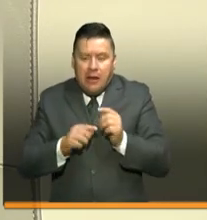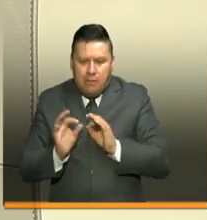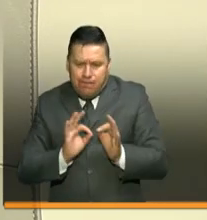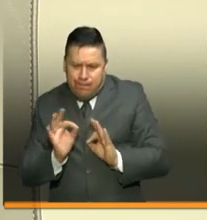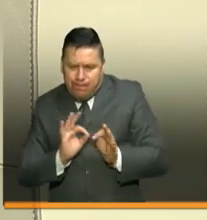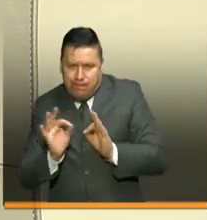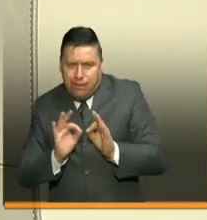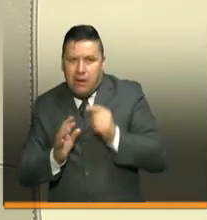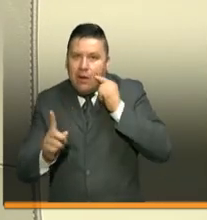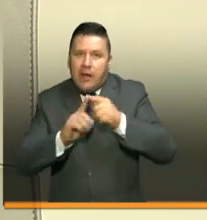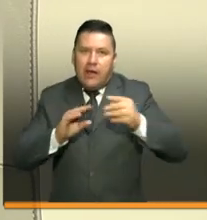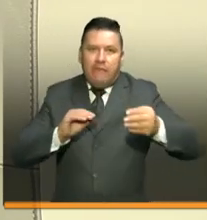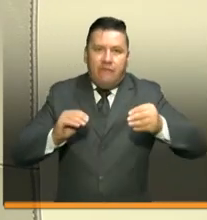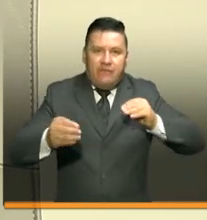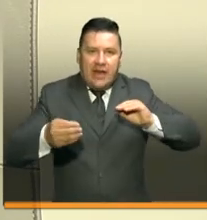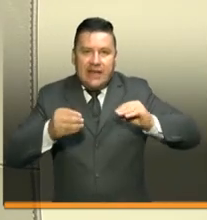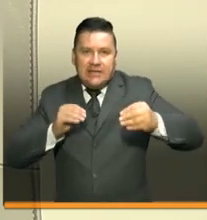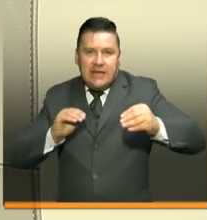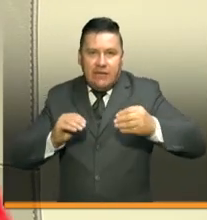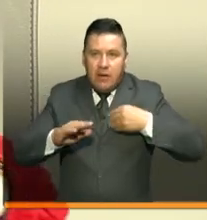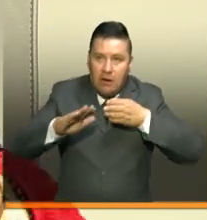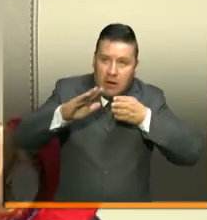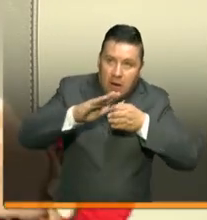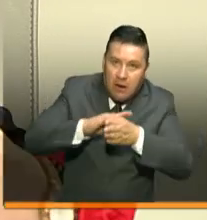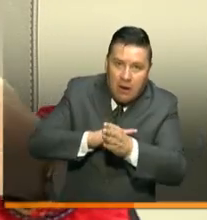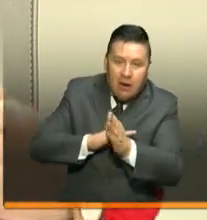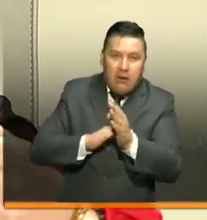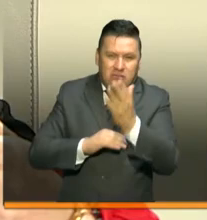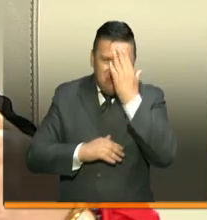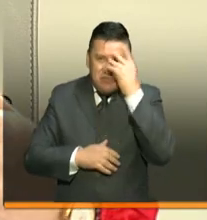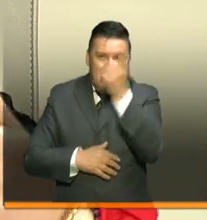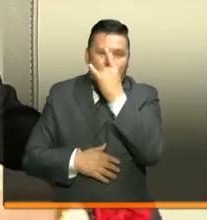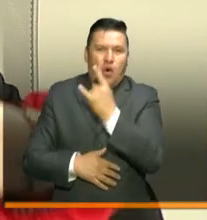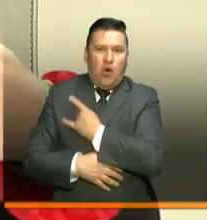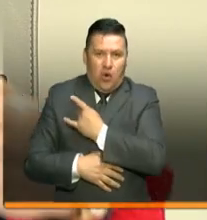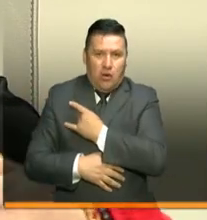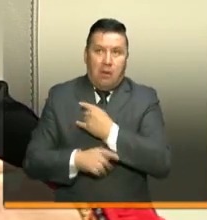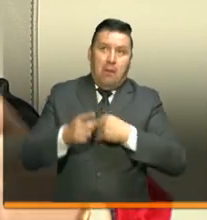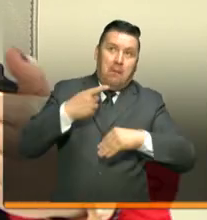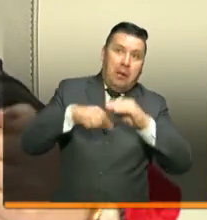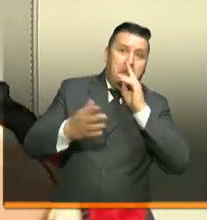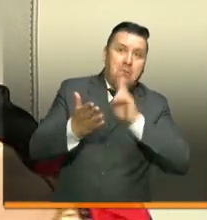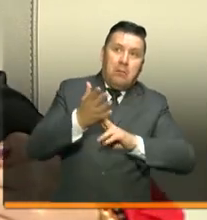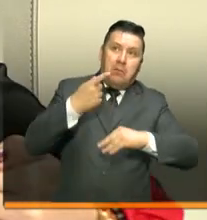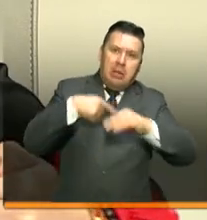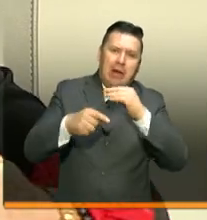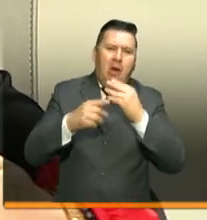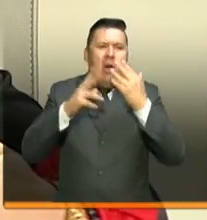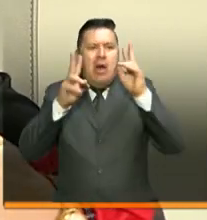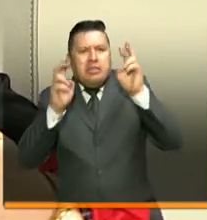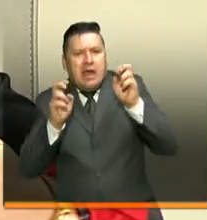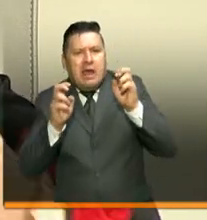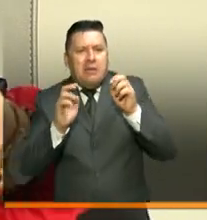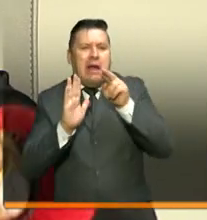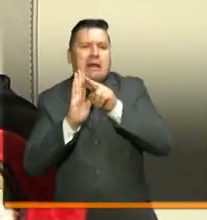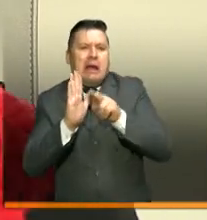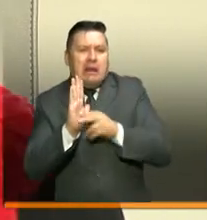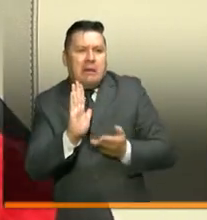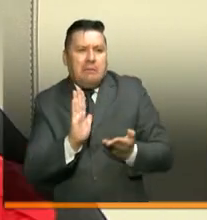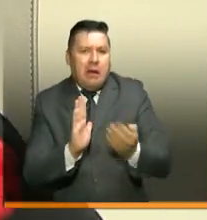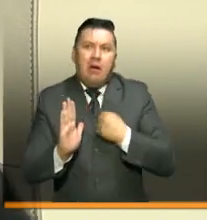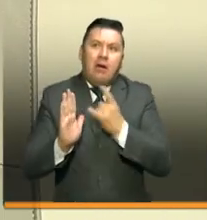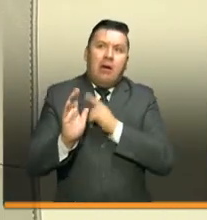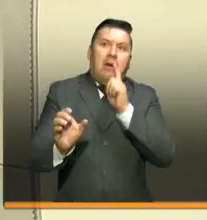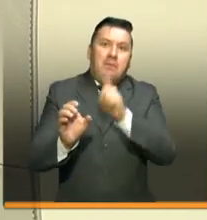que permite flexibilizar las condiciones de ingreso. Ya han visto que las universidades han enviado comunicaciones hablando de nuevos requisitos y en